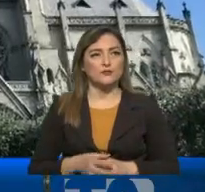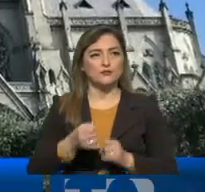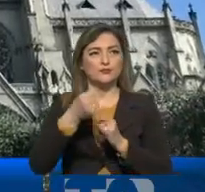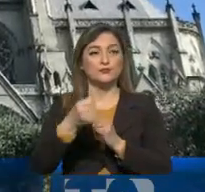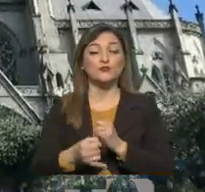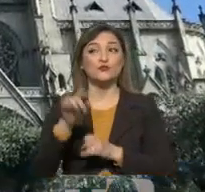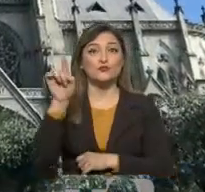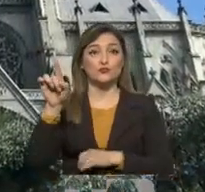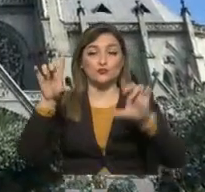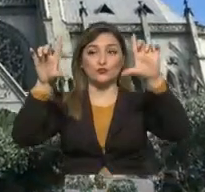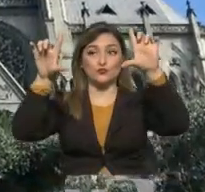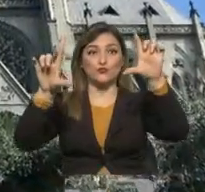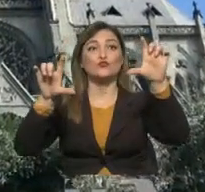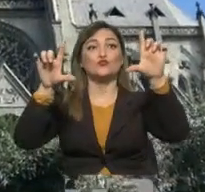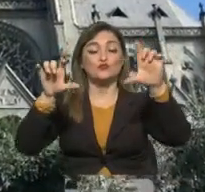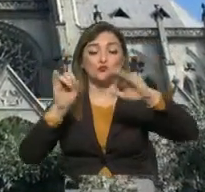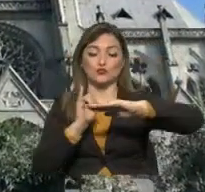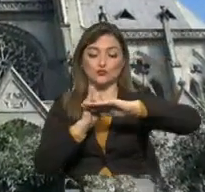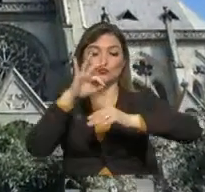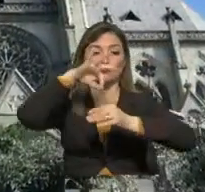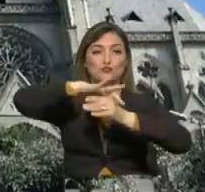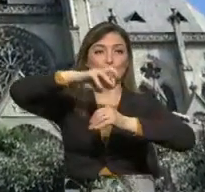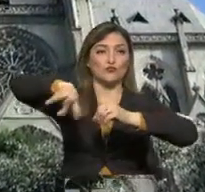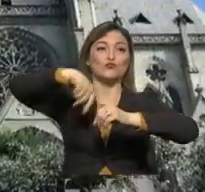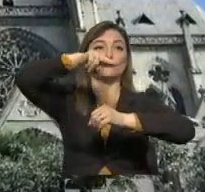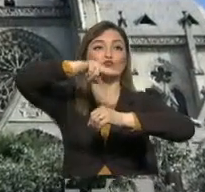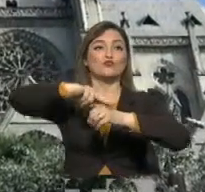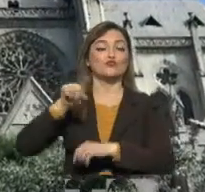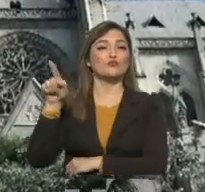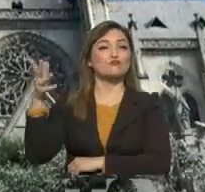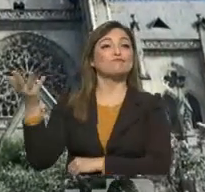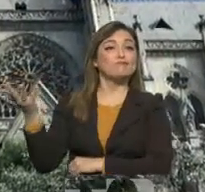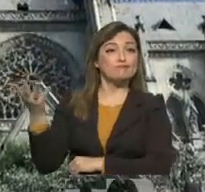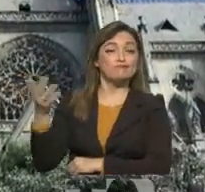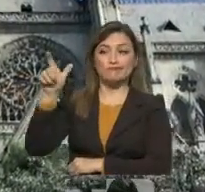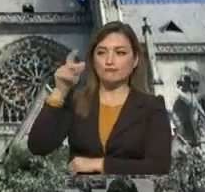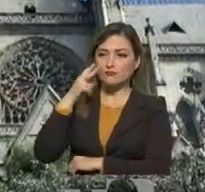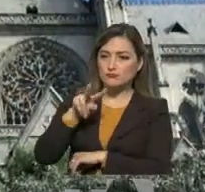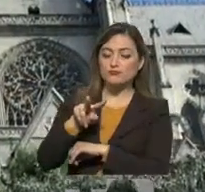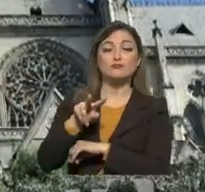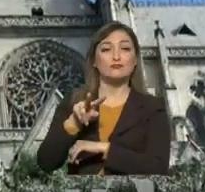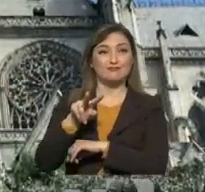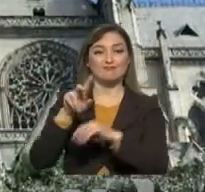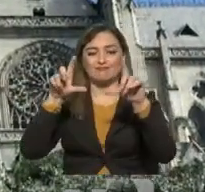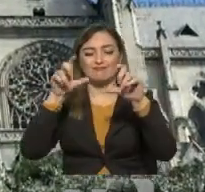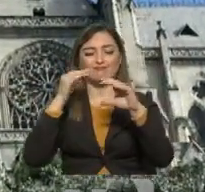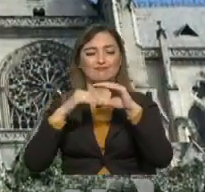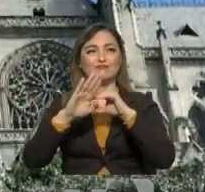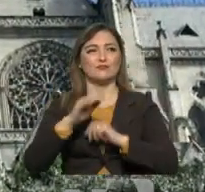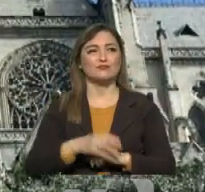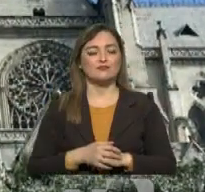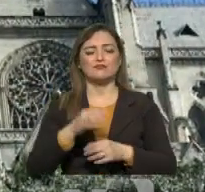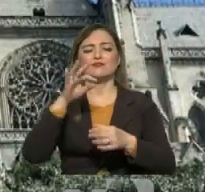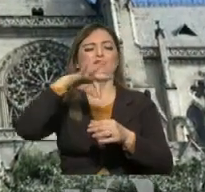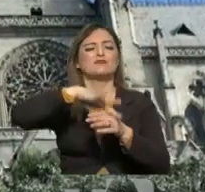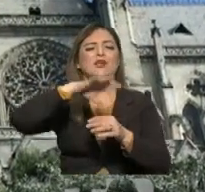Finalizamos el segmento con una postal de la Basílica del Voto Nacional. La fotografía fue captada por nuestro televidente Edgar Valencia. Llamada también